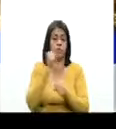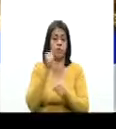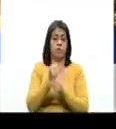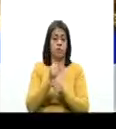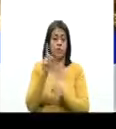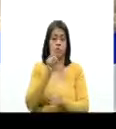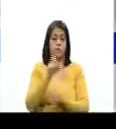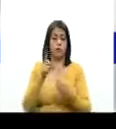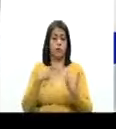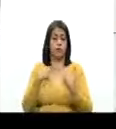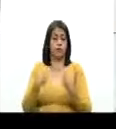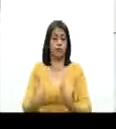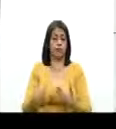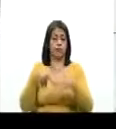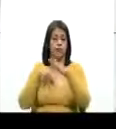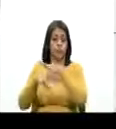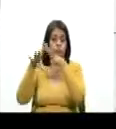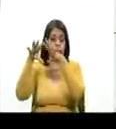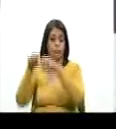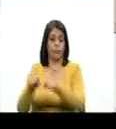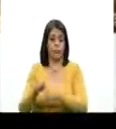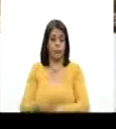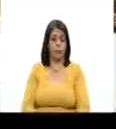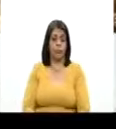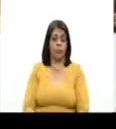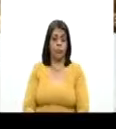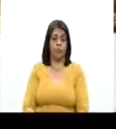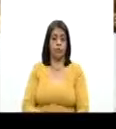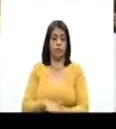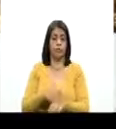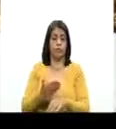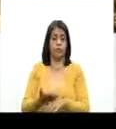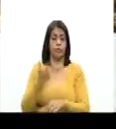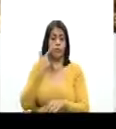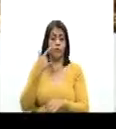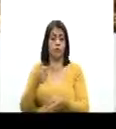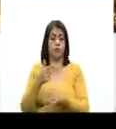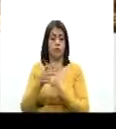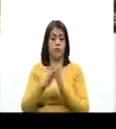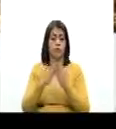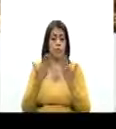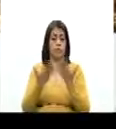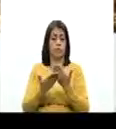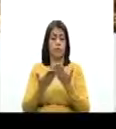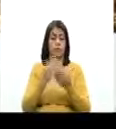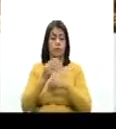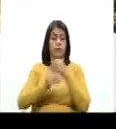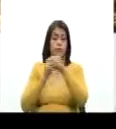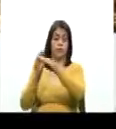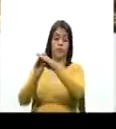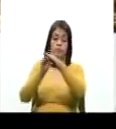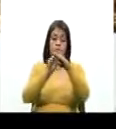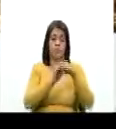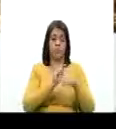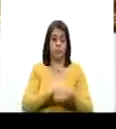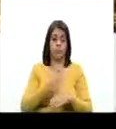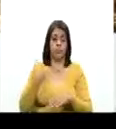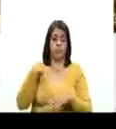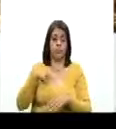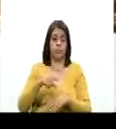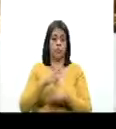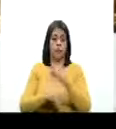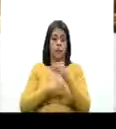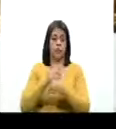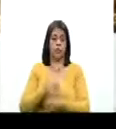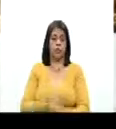no se van a dejar invadir por los algoritmos, por eso un llamamiento a ustedes. Tienen que